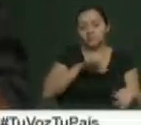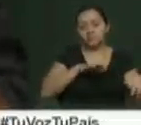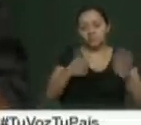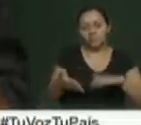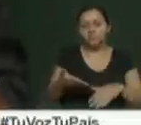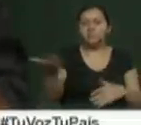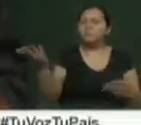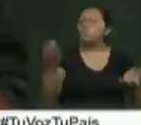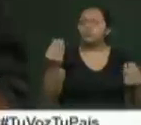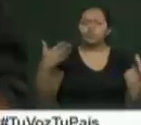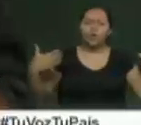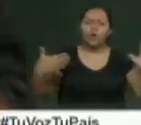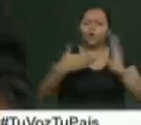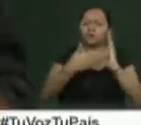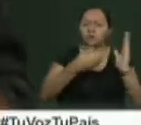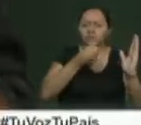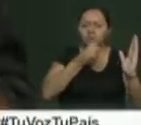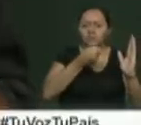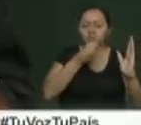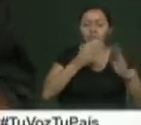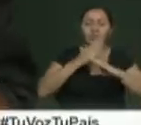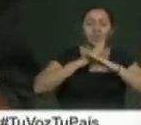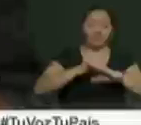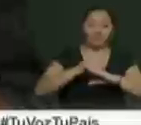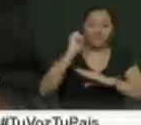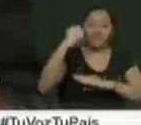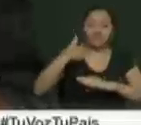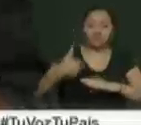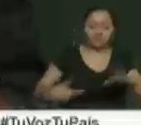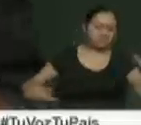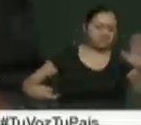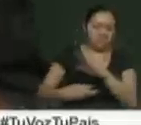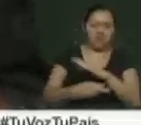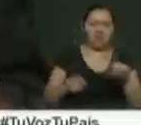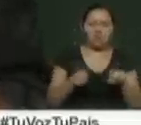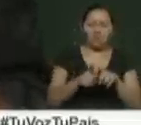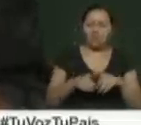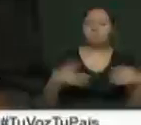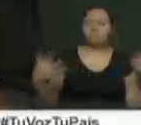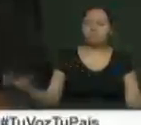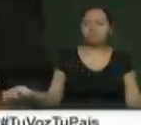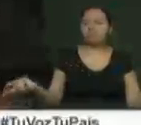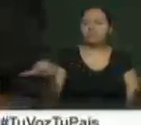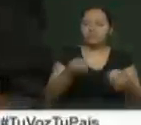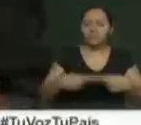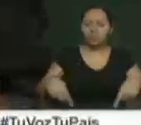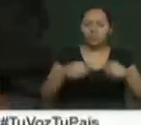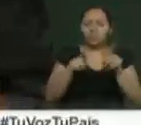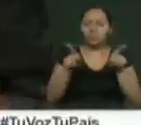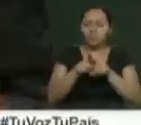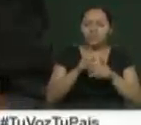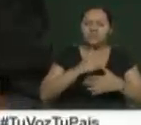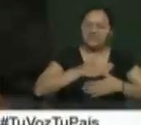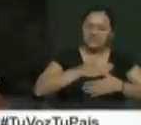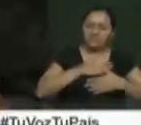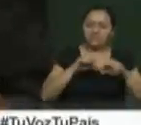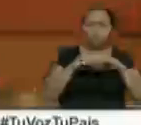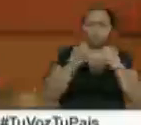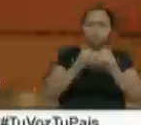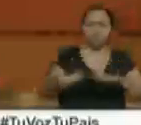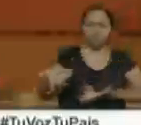contra periodistas y defensores de derechos humanos ha abierto una profunda herida en nuestra